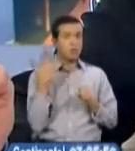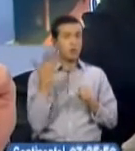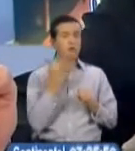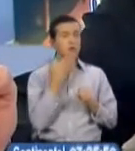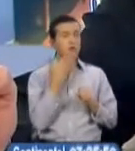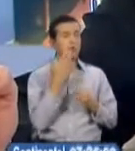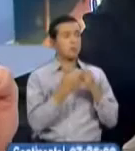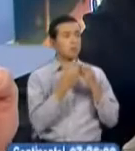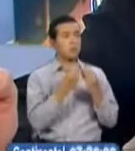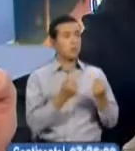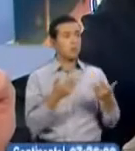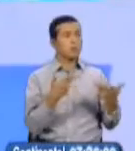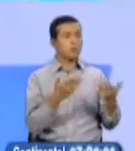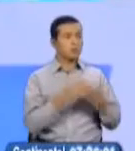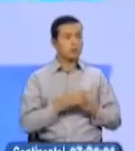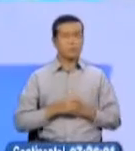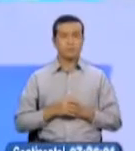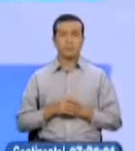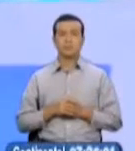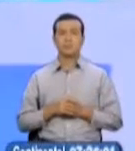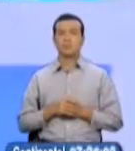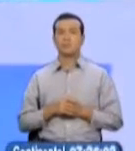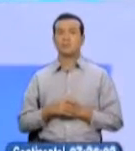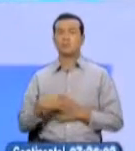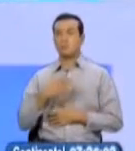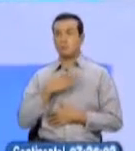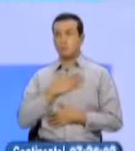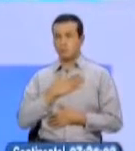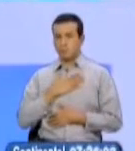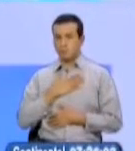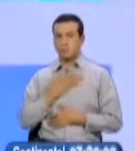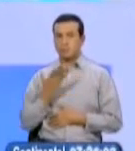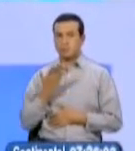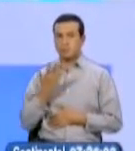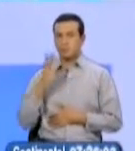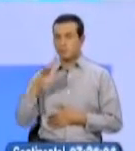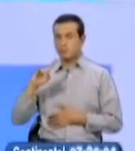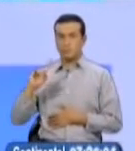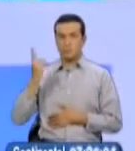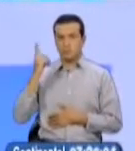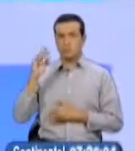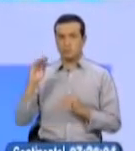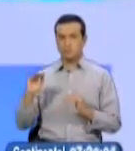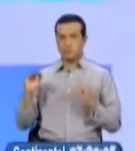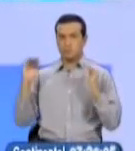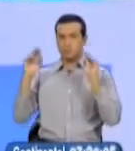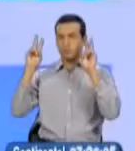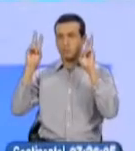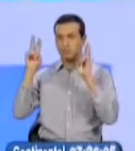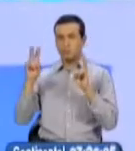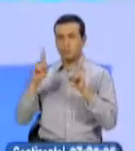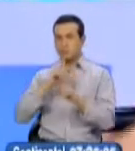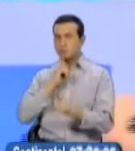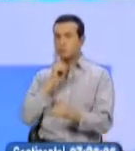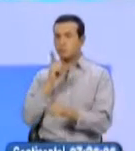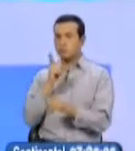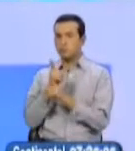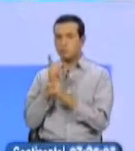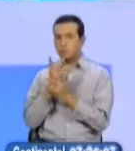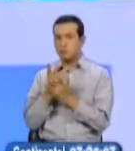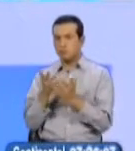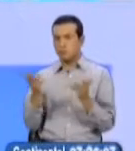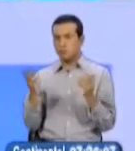que sólo suele vamos a dar yo soy pionera justamente en esta idea porque